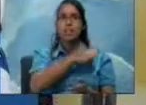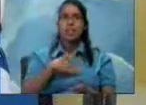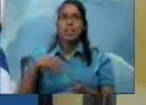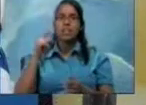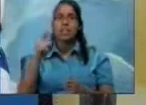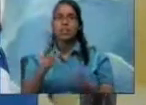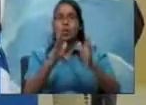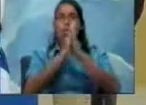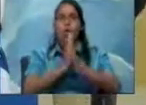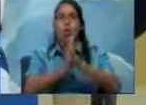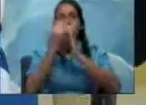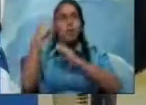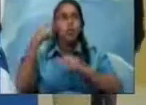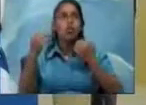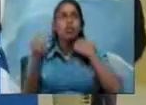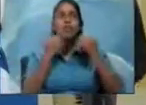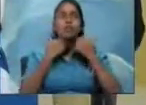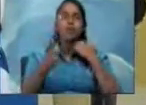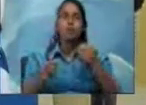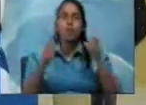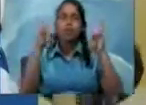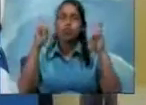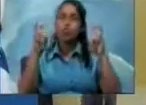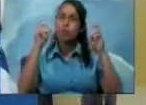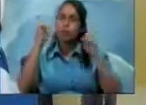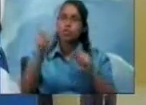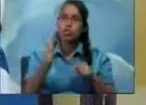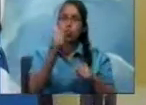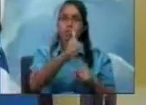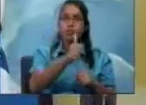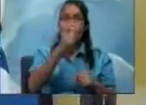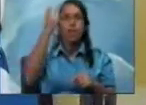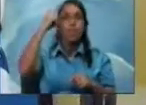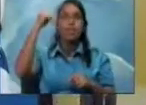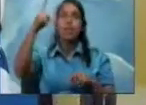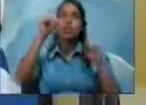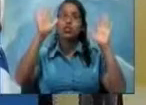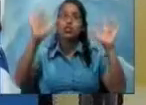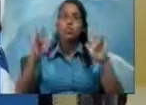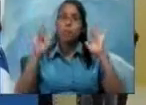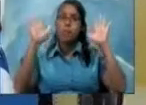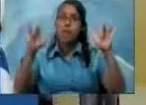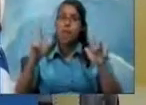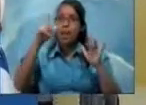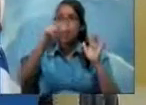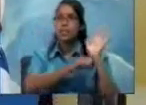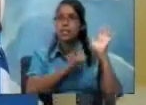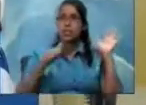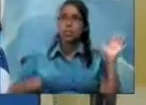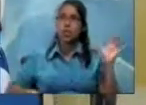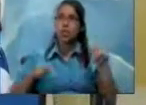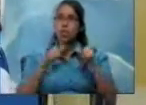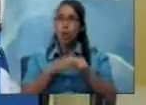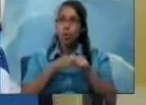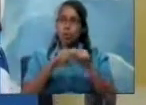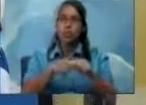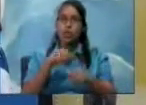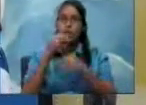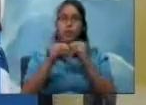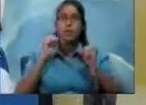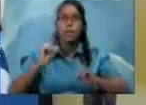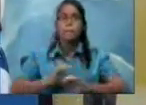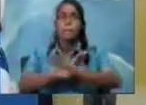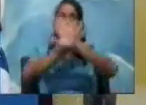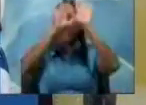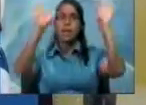usted ore por los enfermos nuevas son cada día su misericordia el señor continúa haciendo Milagros cuando